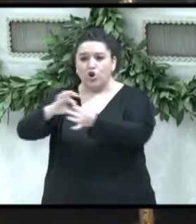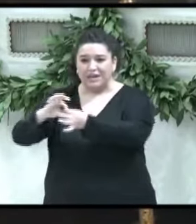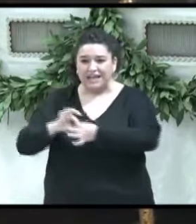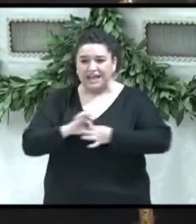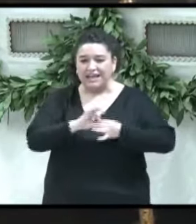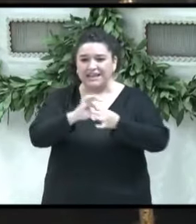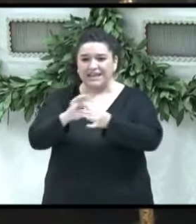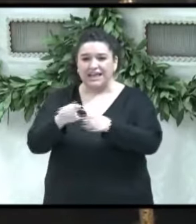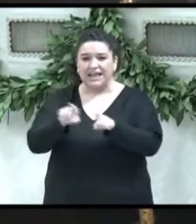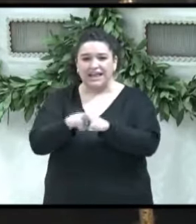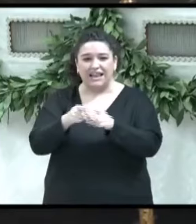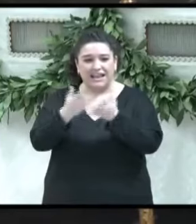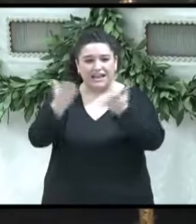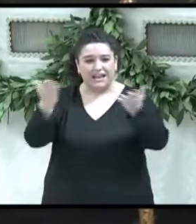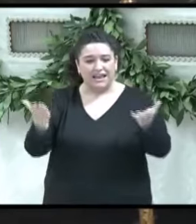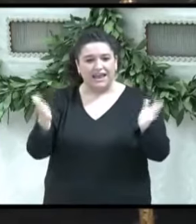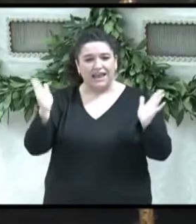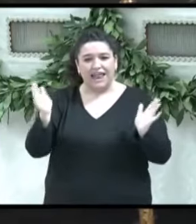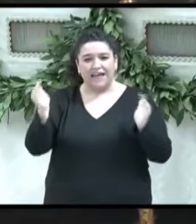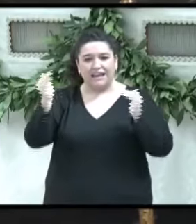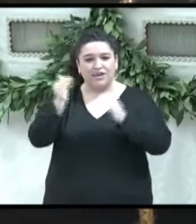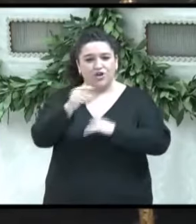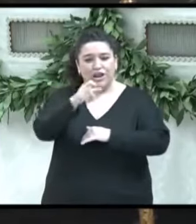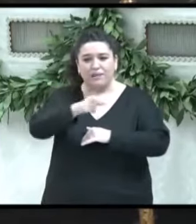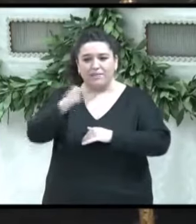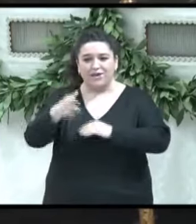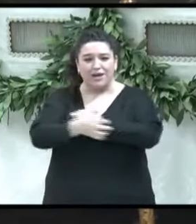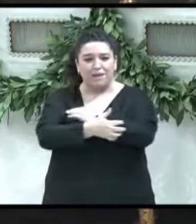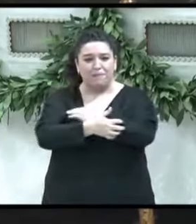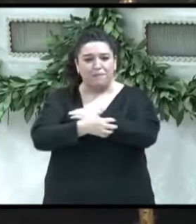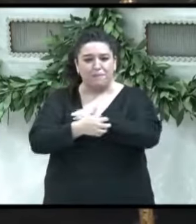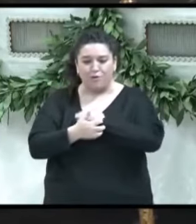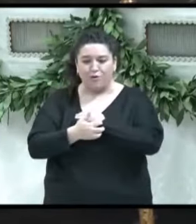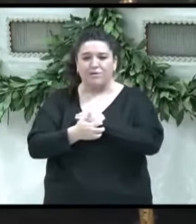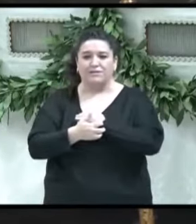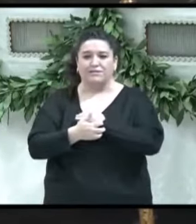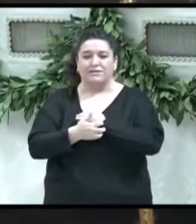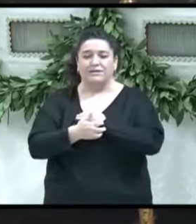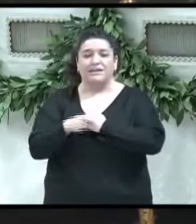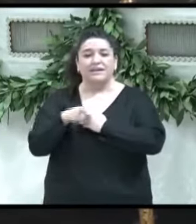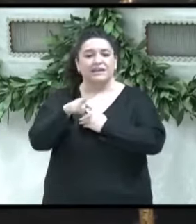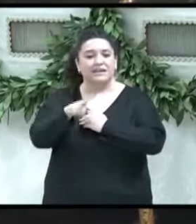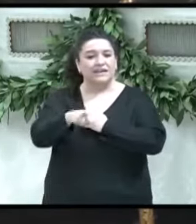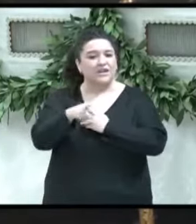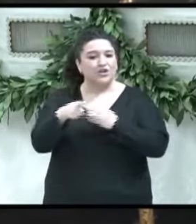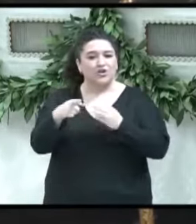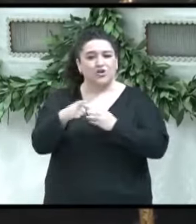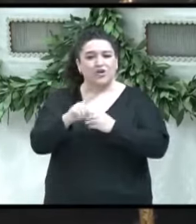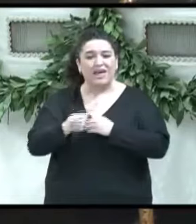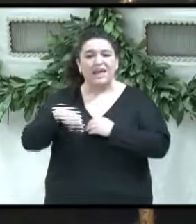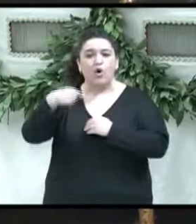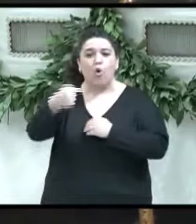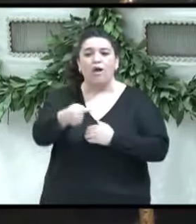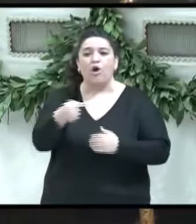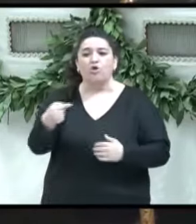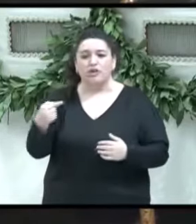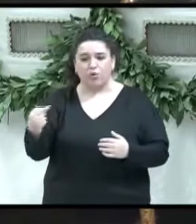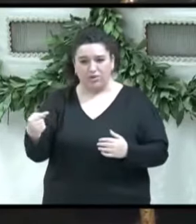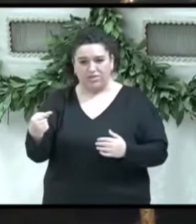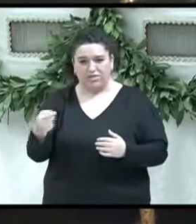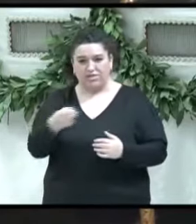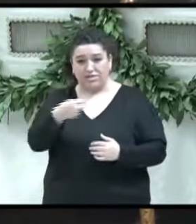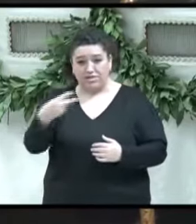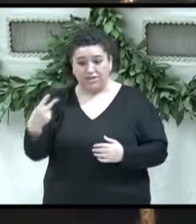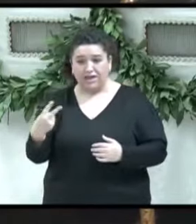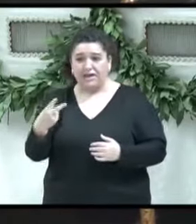la fraternidad la atención a los más pobres y necesitados es una consecuencia de